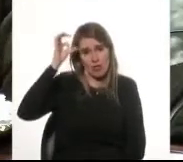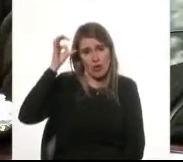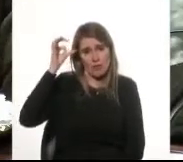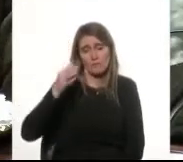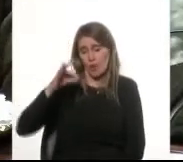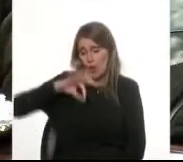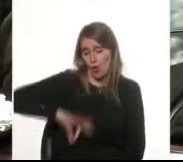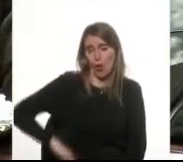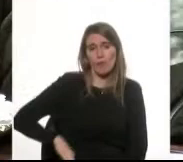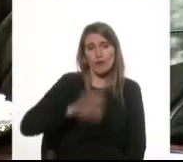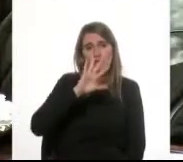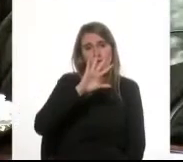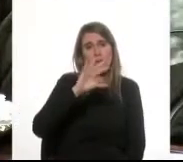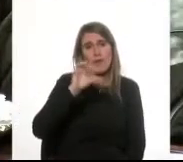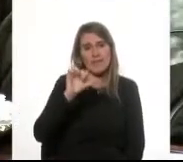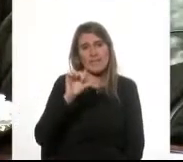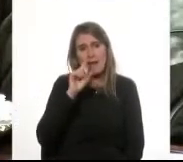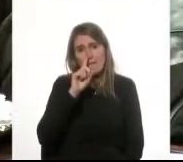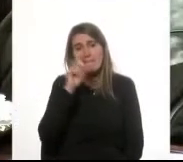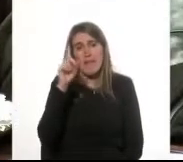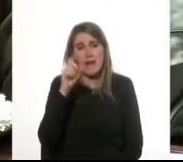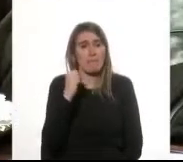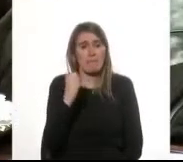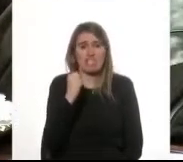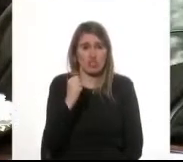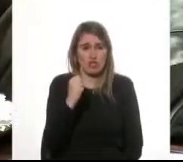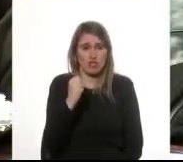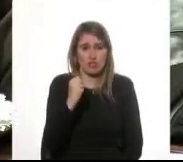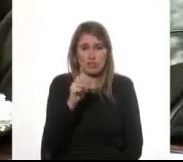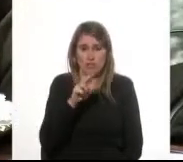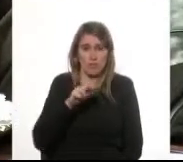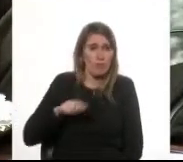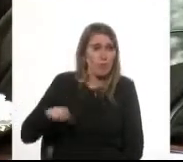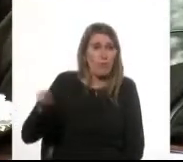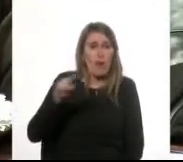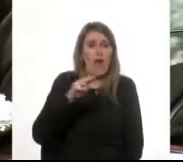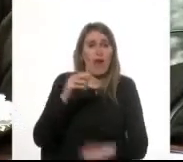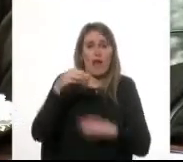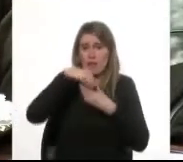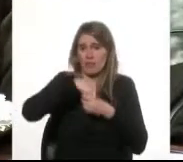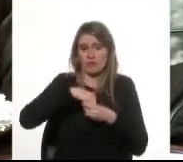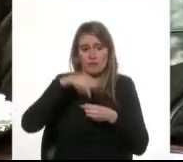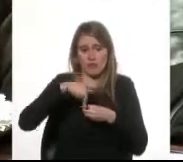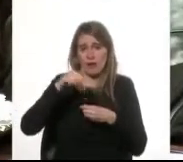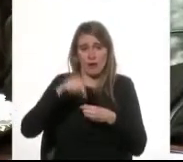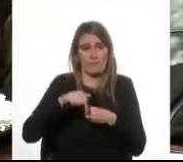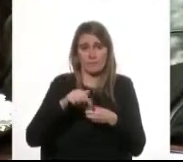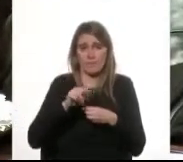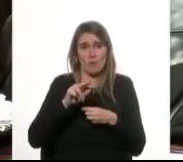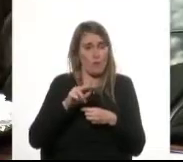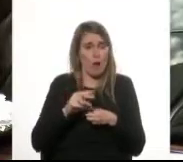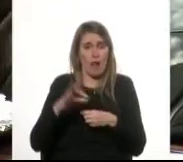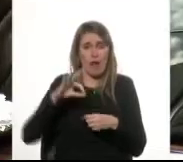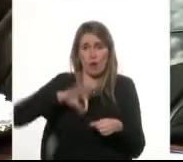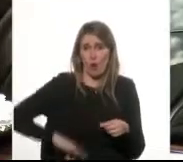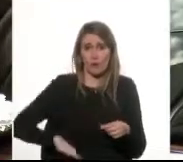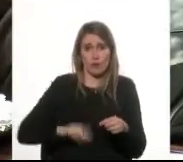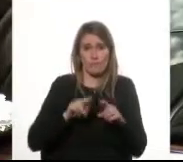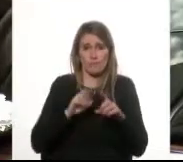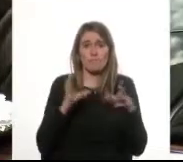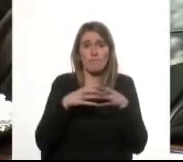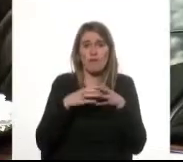Cobro 56.000 pesos, como todos los legisladores de mi fuerza,